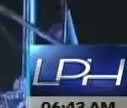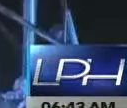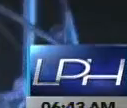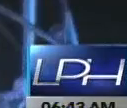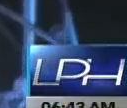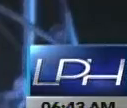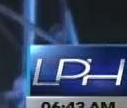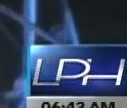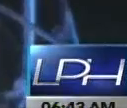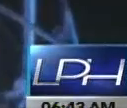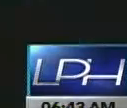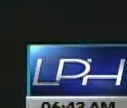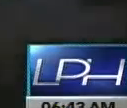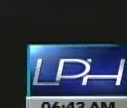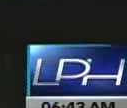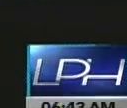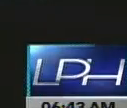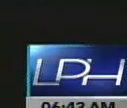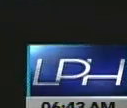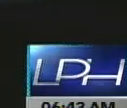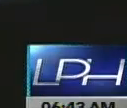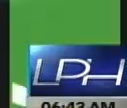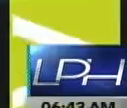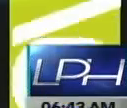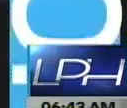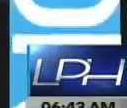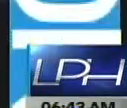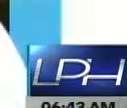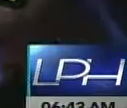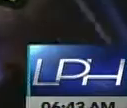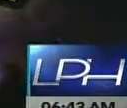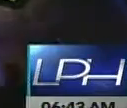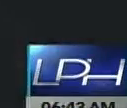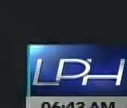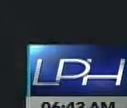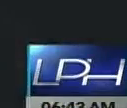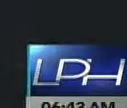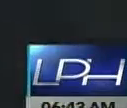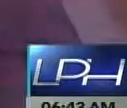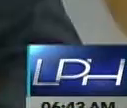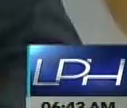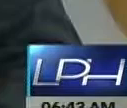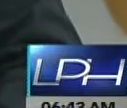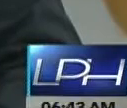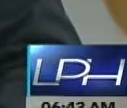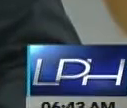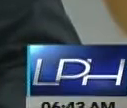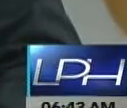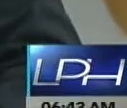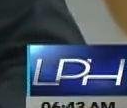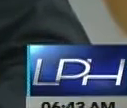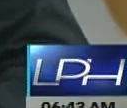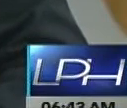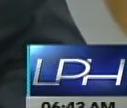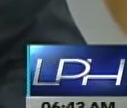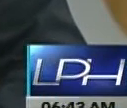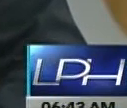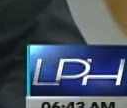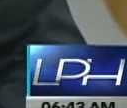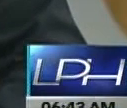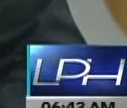en la segunda edición de la FinVen, del 14 al 19 de noviembre en el Teatro. La